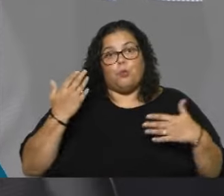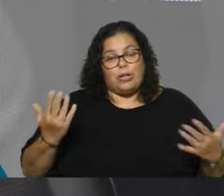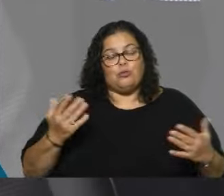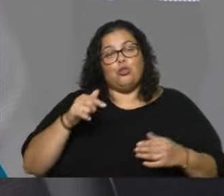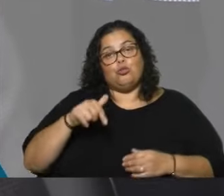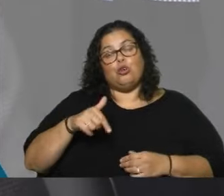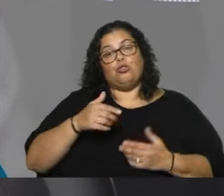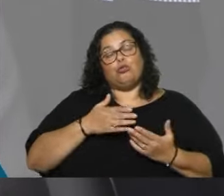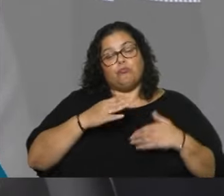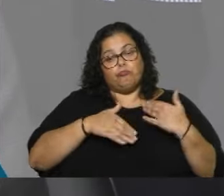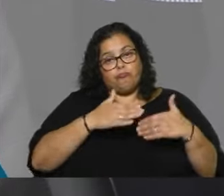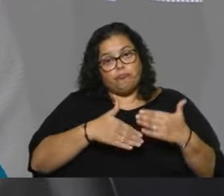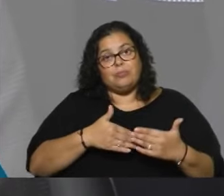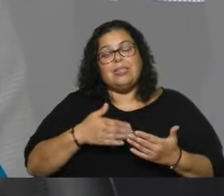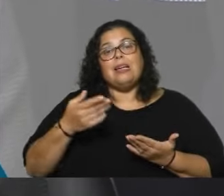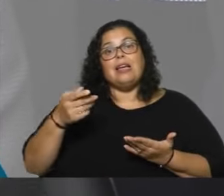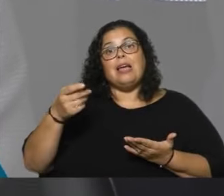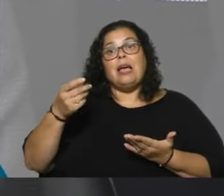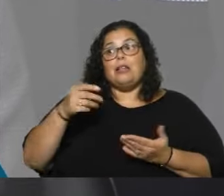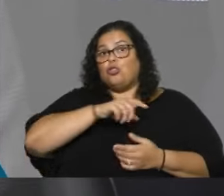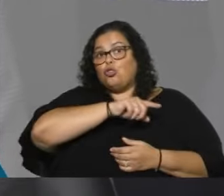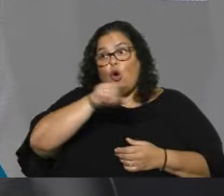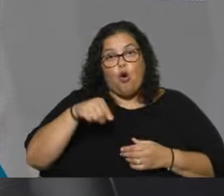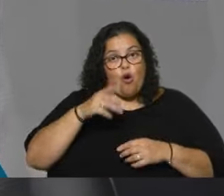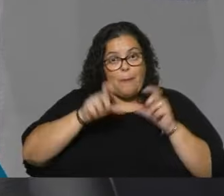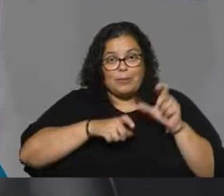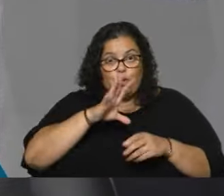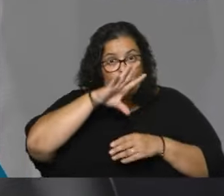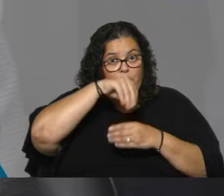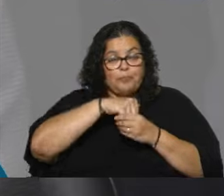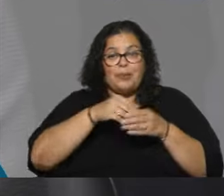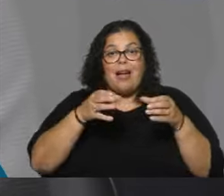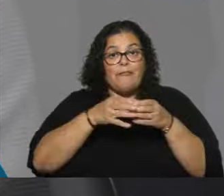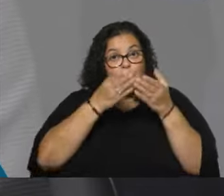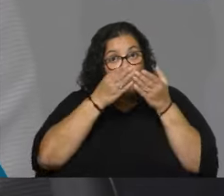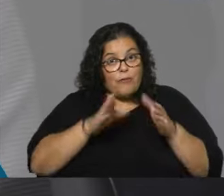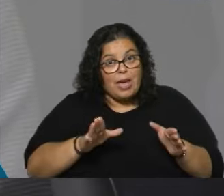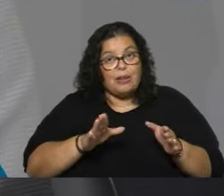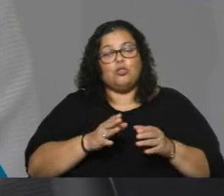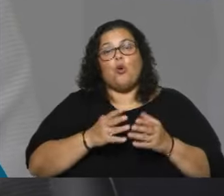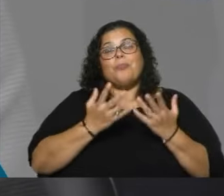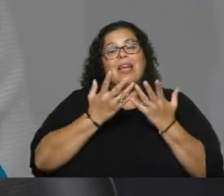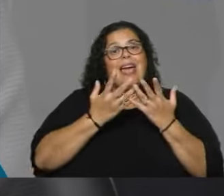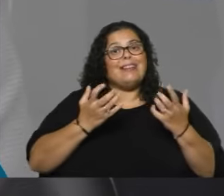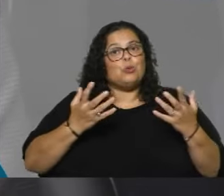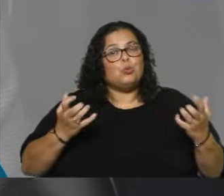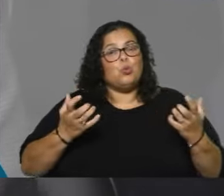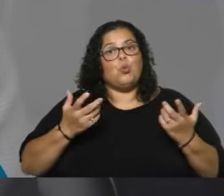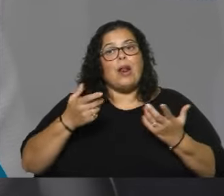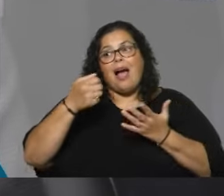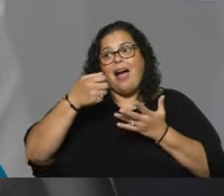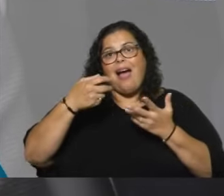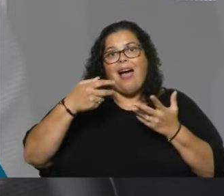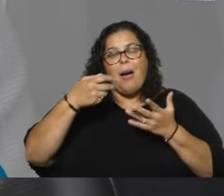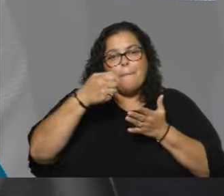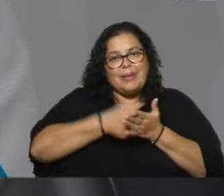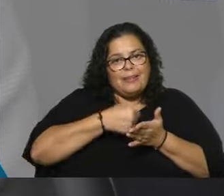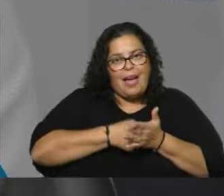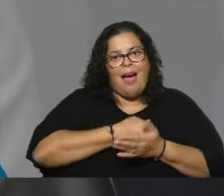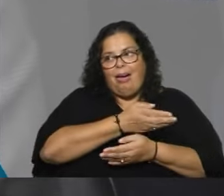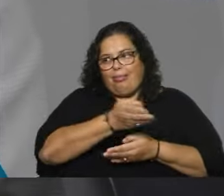contamos con los recursos de Cabildo Abierto, con la estructura de Cabildo Abierto, una estructura limitada